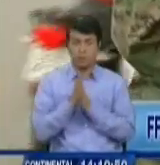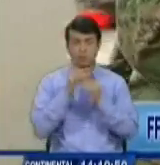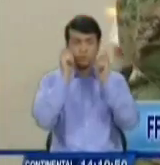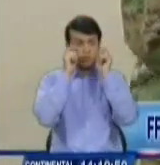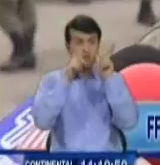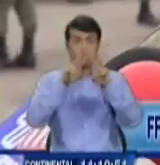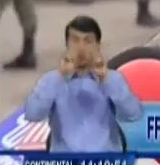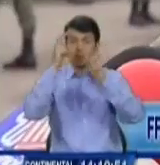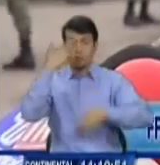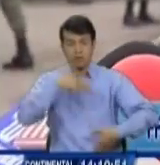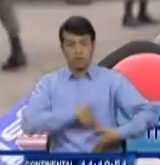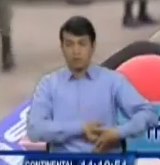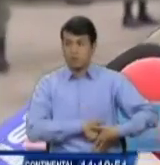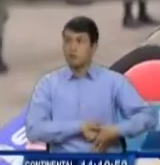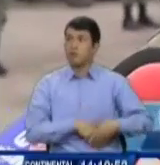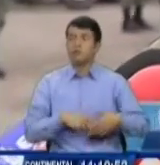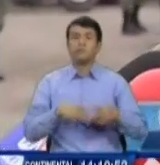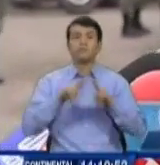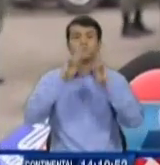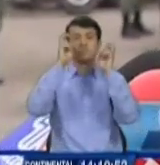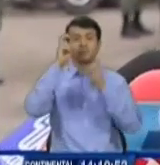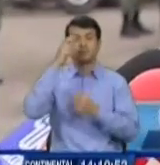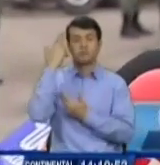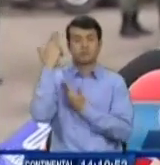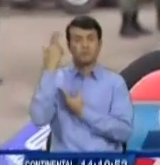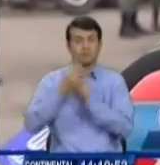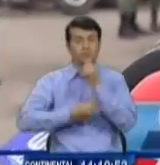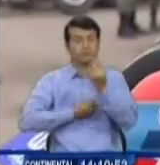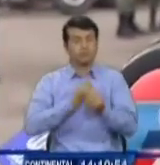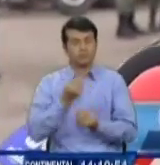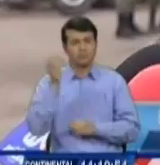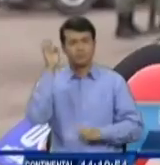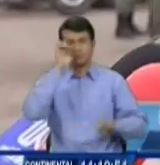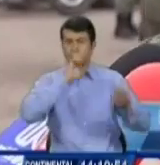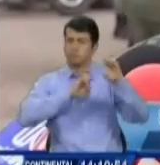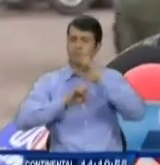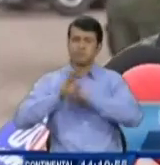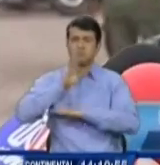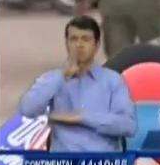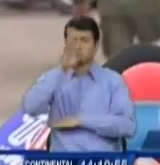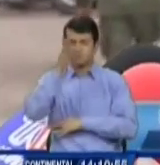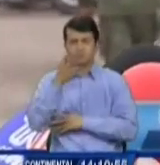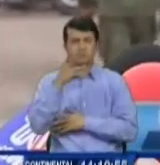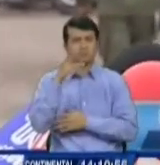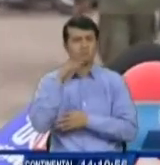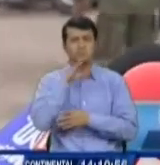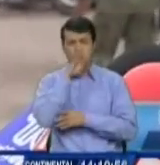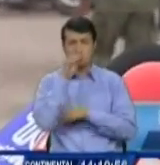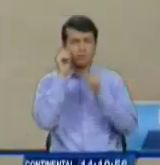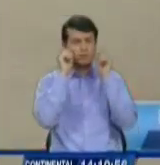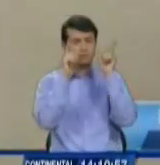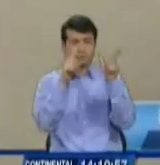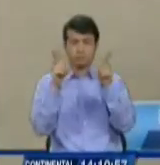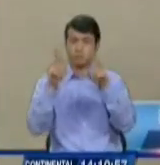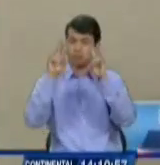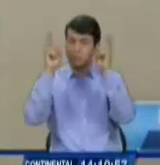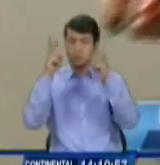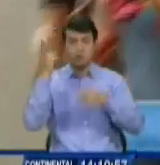control de armas. Nosotros, en base a inteligencia militar, es que se realizan los horarios de los patrullajes que nosotros estamos